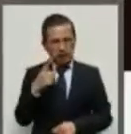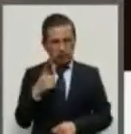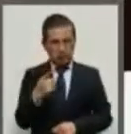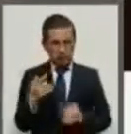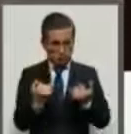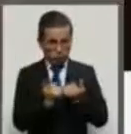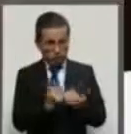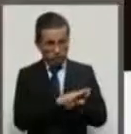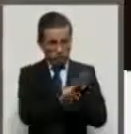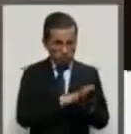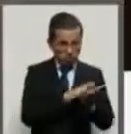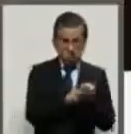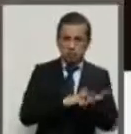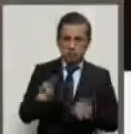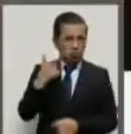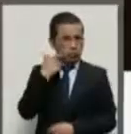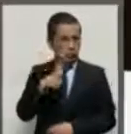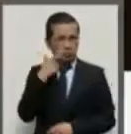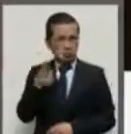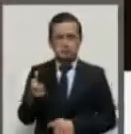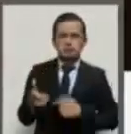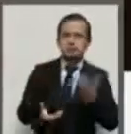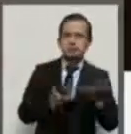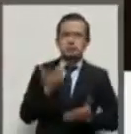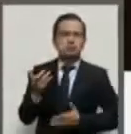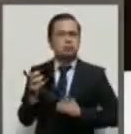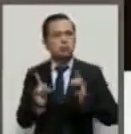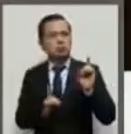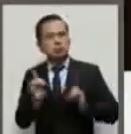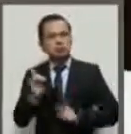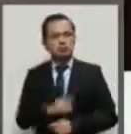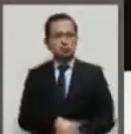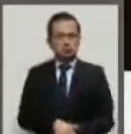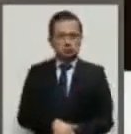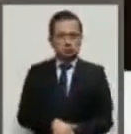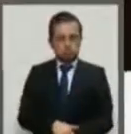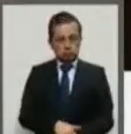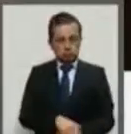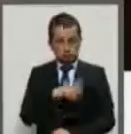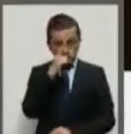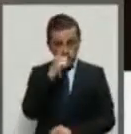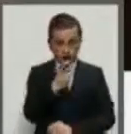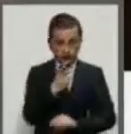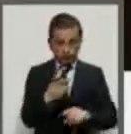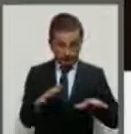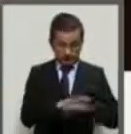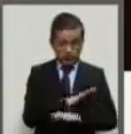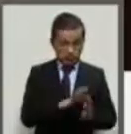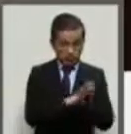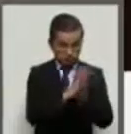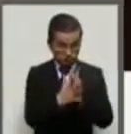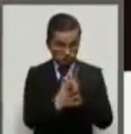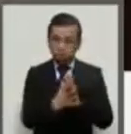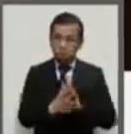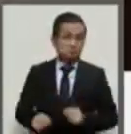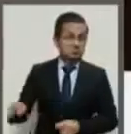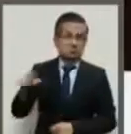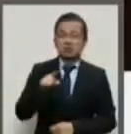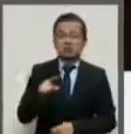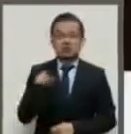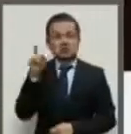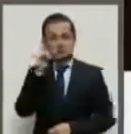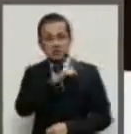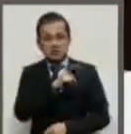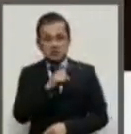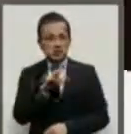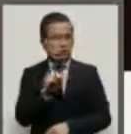la justa medianía. Decía que el cambio les está resultando difícil porque acaba con las trampas del